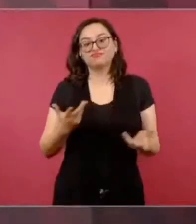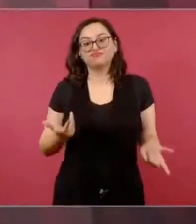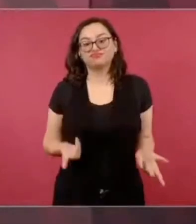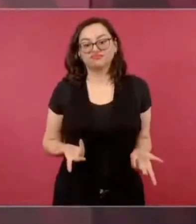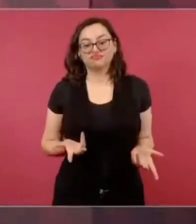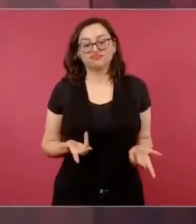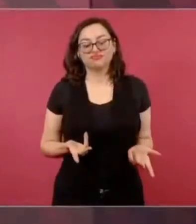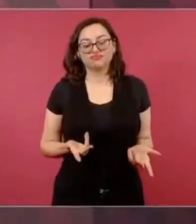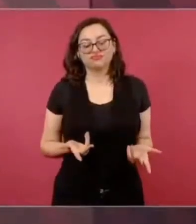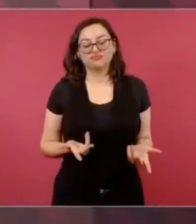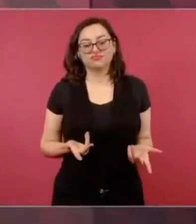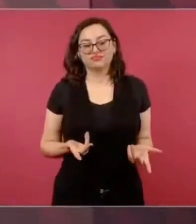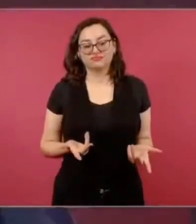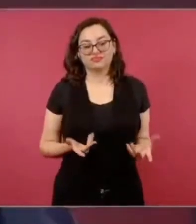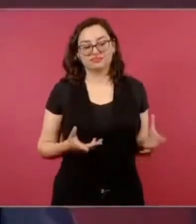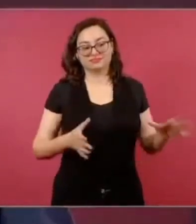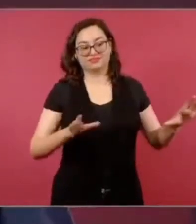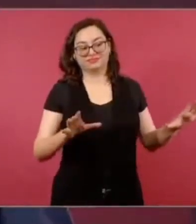representantes, ¿no?,